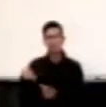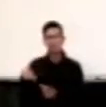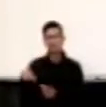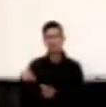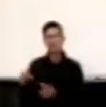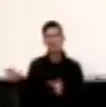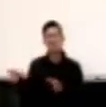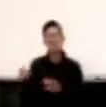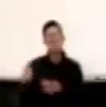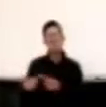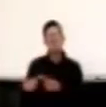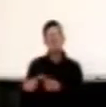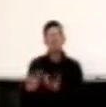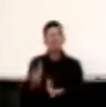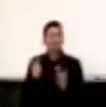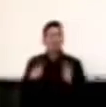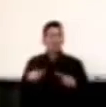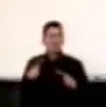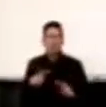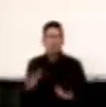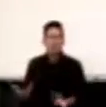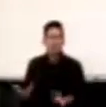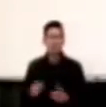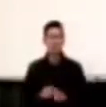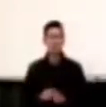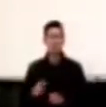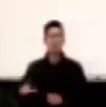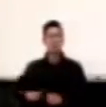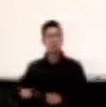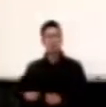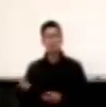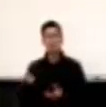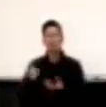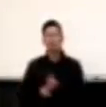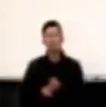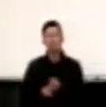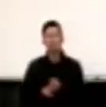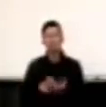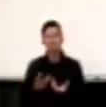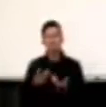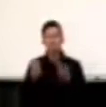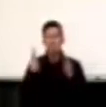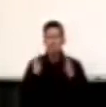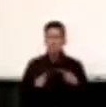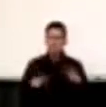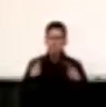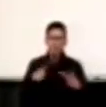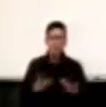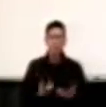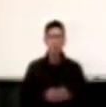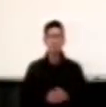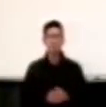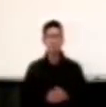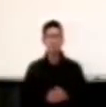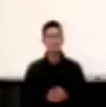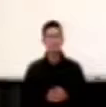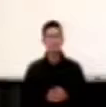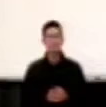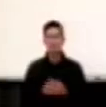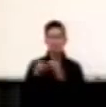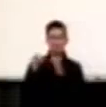el comportamiento de los gobiernos, pero los gobiernos los componen las personas, el comportamiento